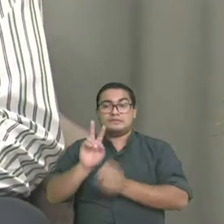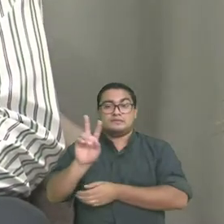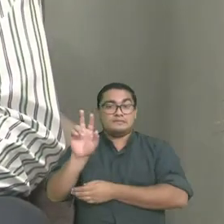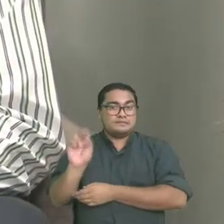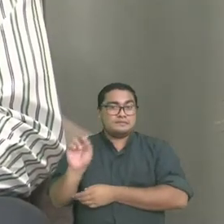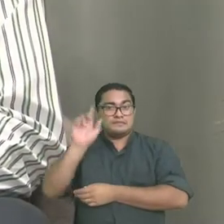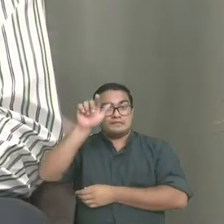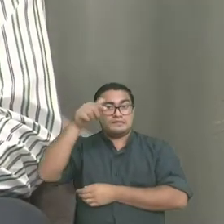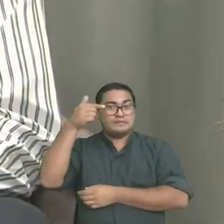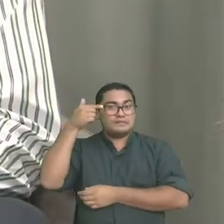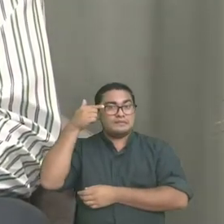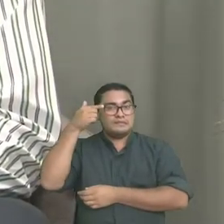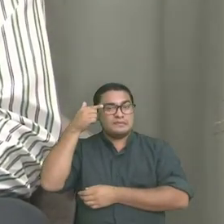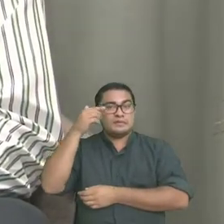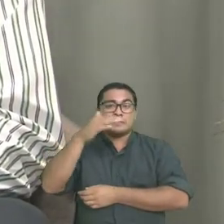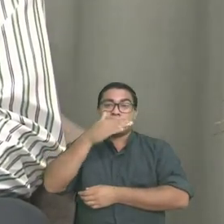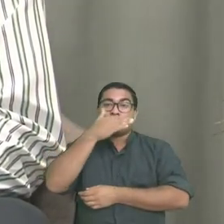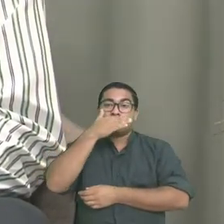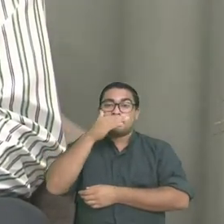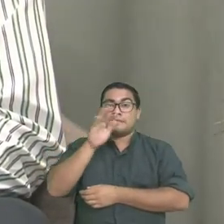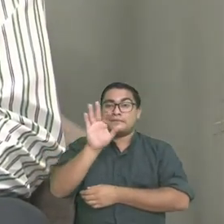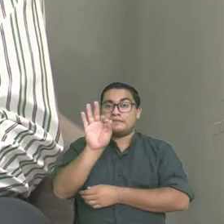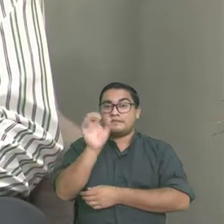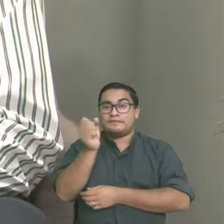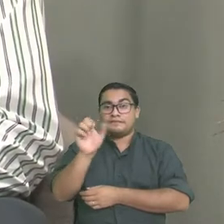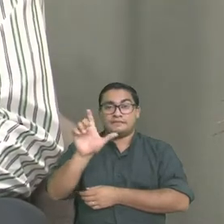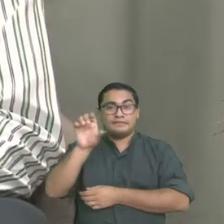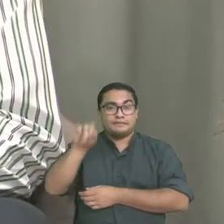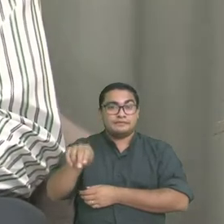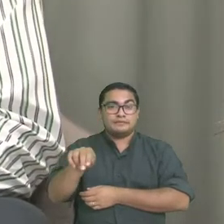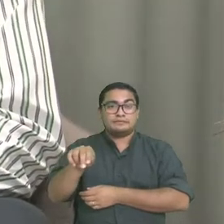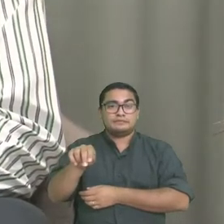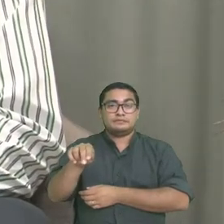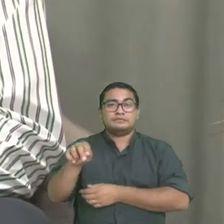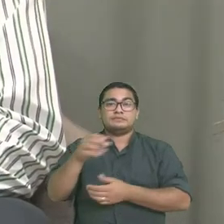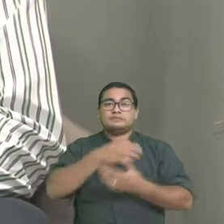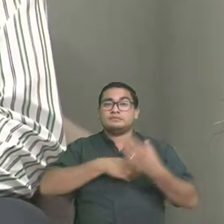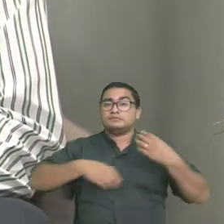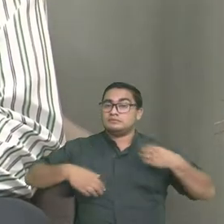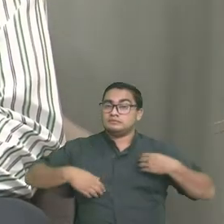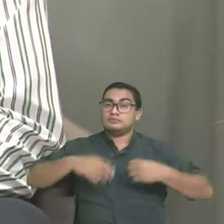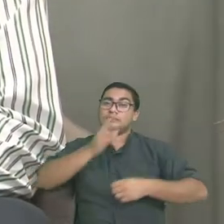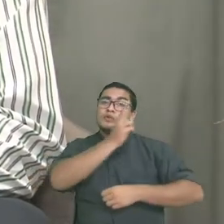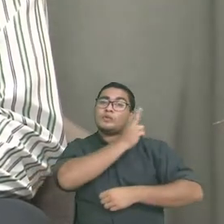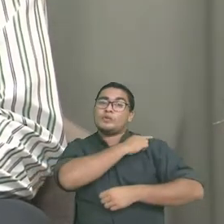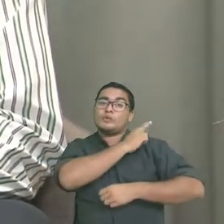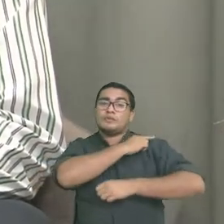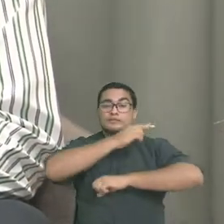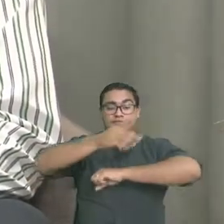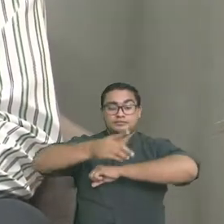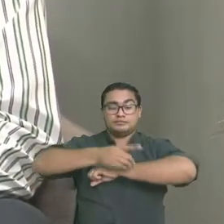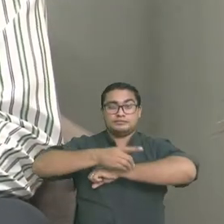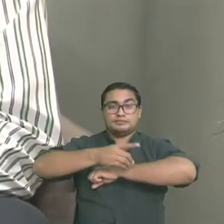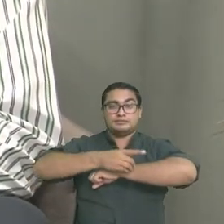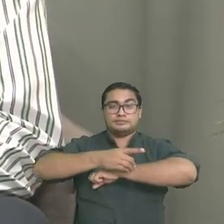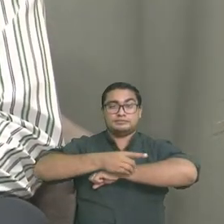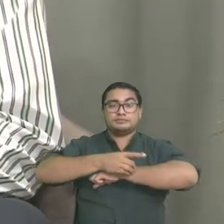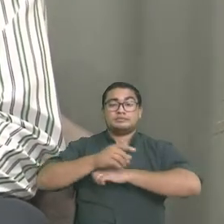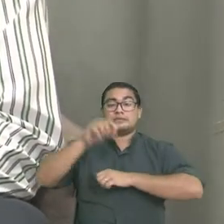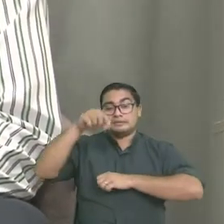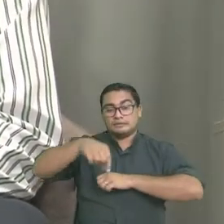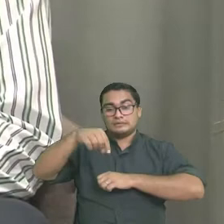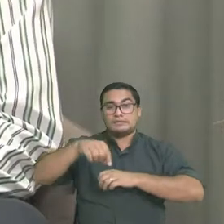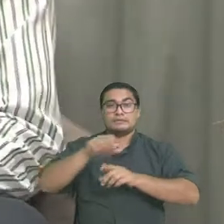gobierno del Frente Sandinista y como presidente el comandante Daniel Ortega, en la